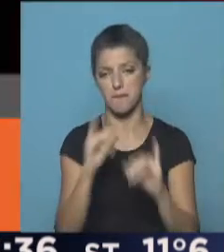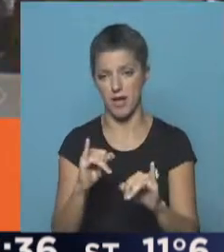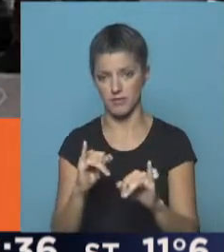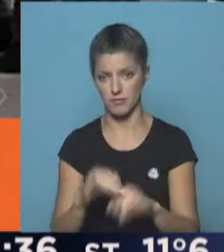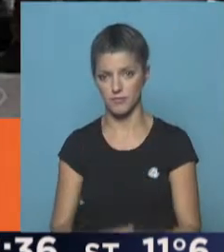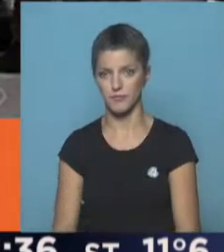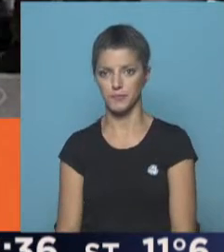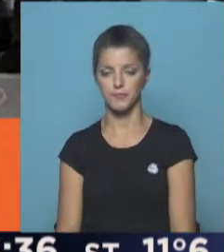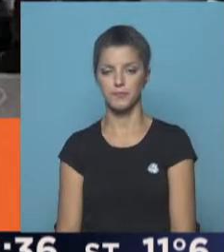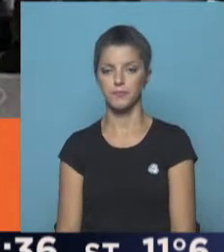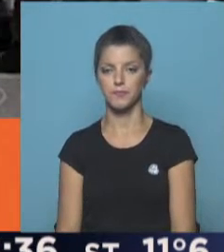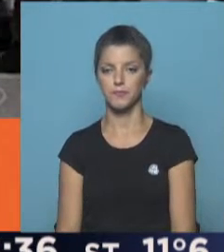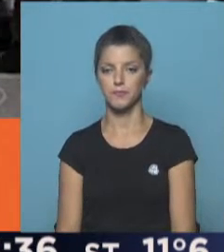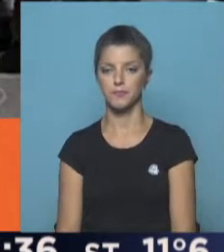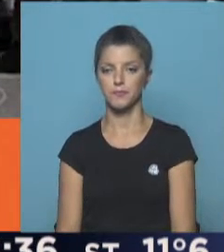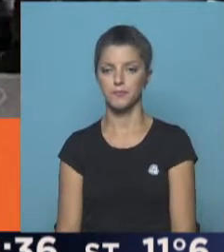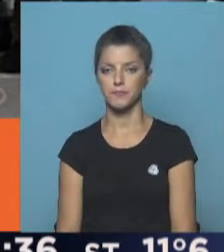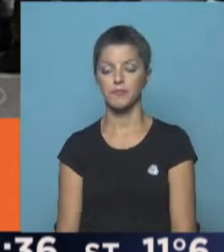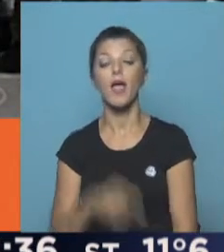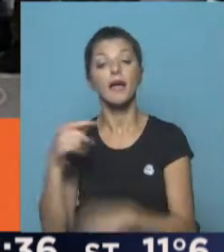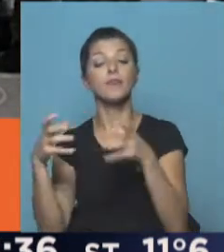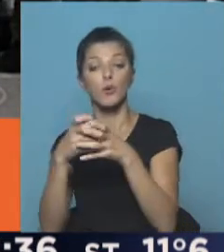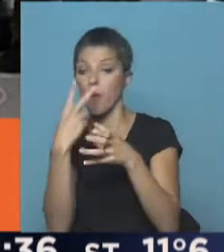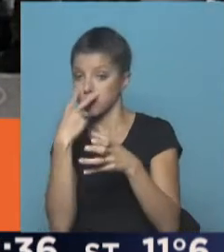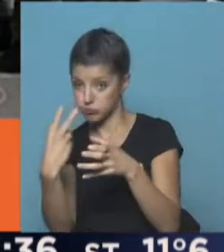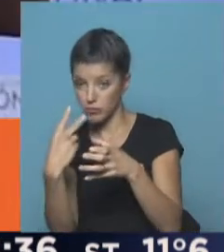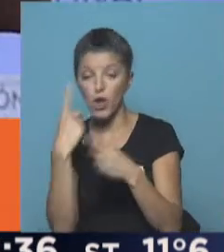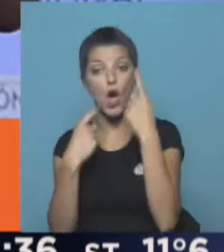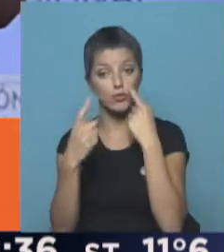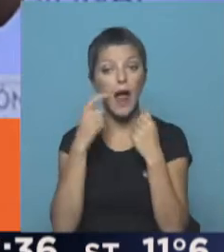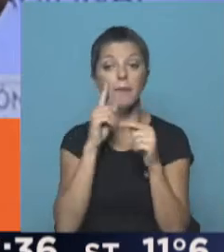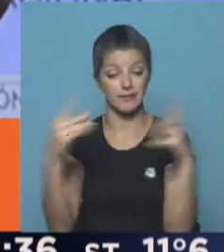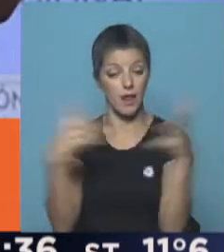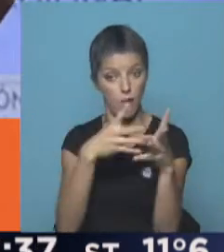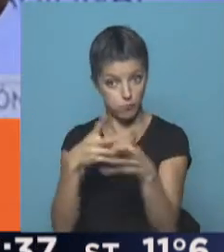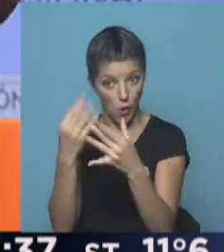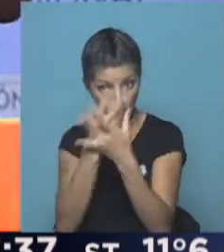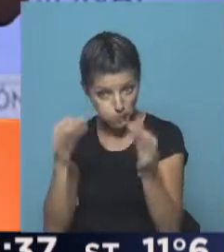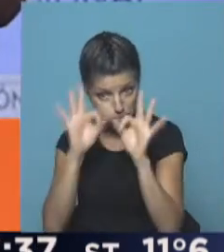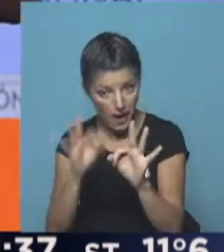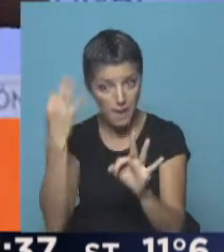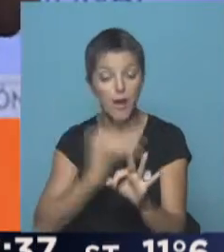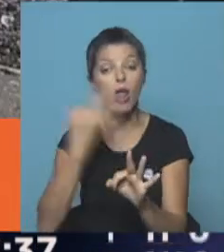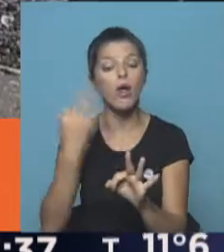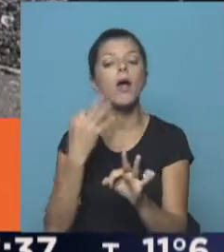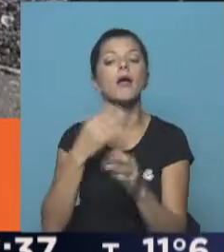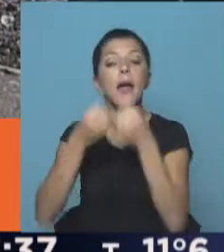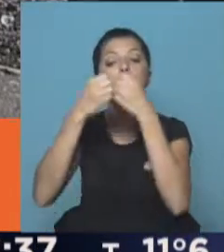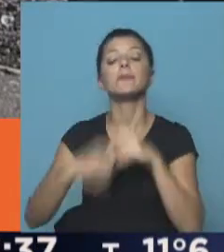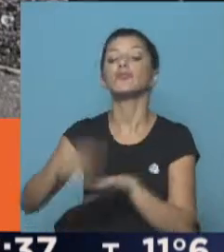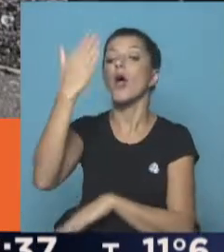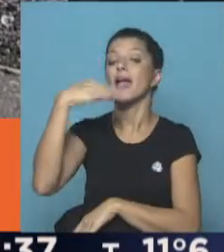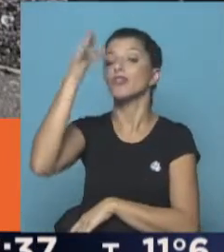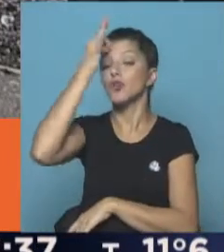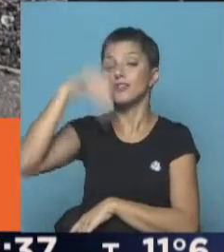momento. La misión de observación y verificación del alto el fuego entre el gobierno y las FARC inició este 12 de mayo